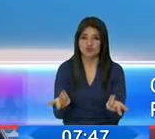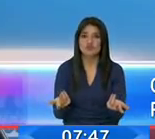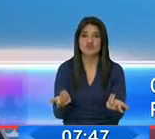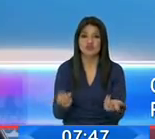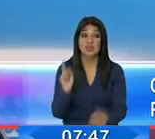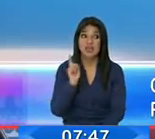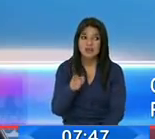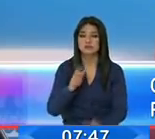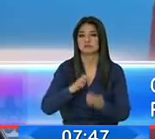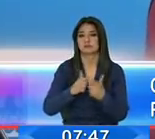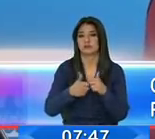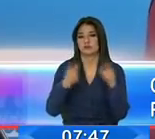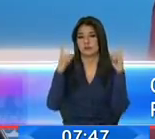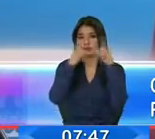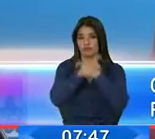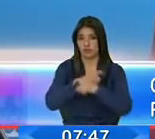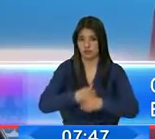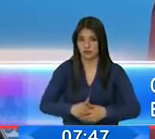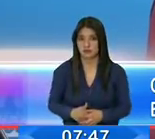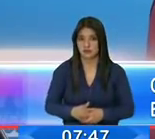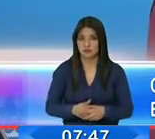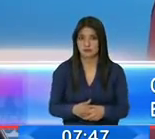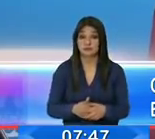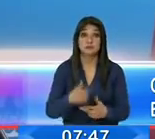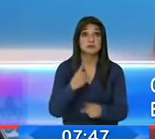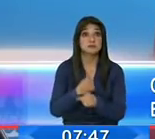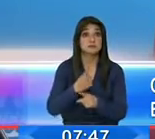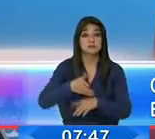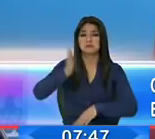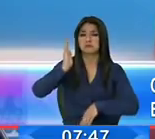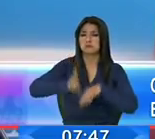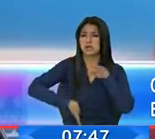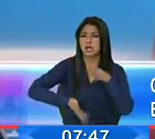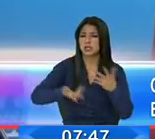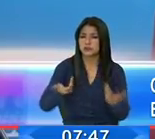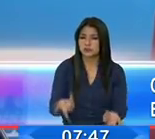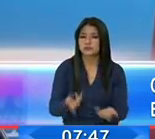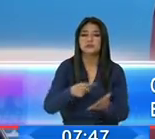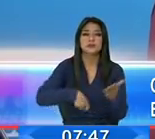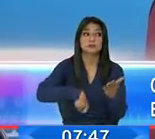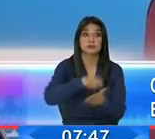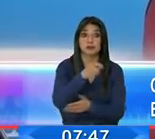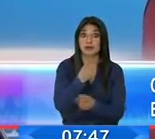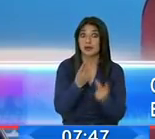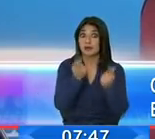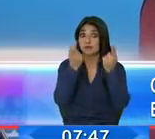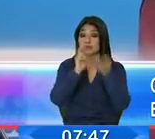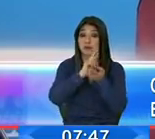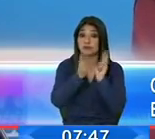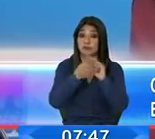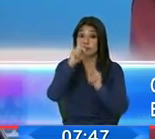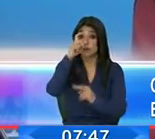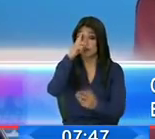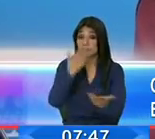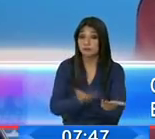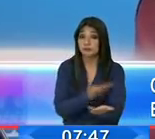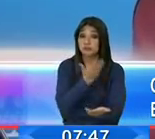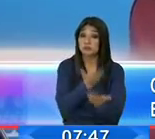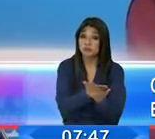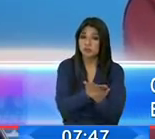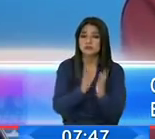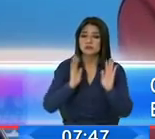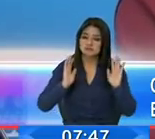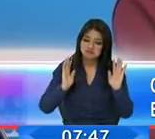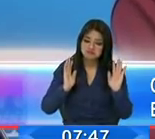a complicar. Por lo tanto, yo creo que el plazo inmediato sería que se aprueben las reformas que ha propuesto el gobierno,